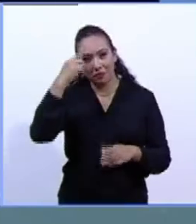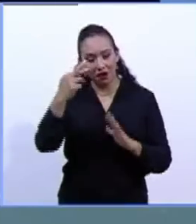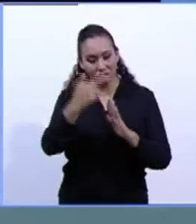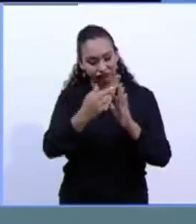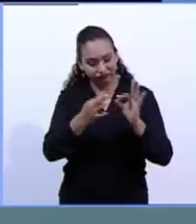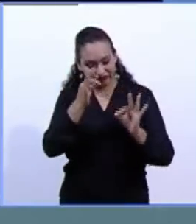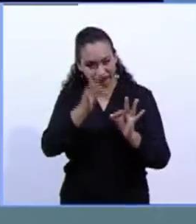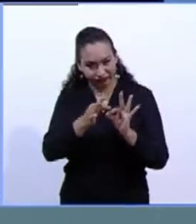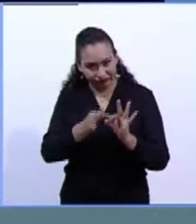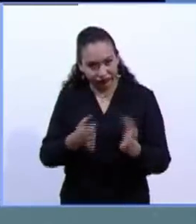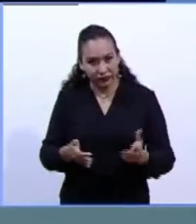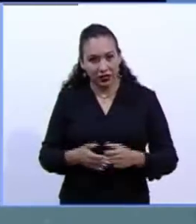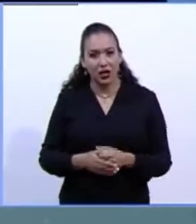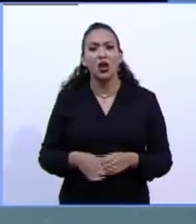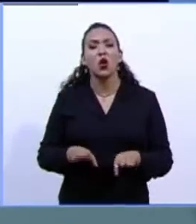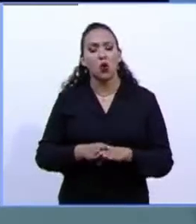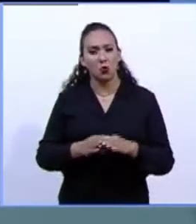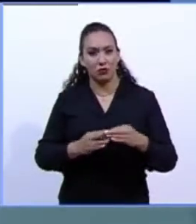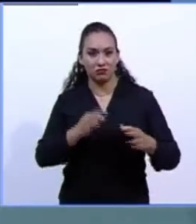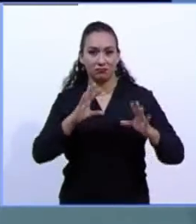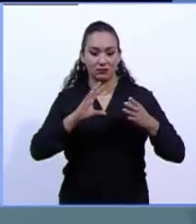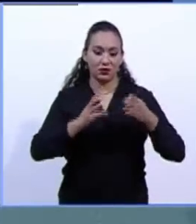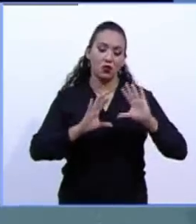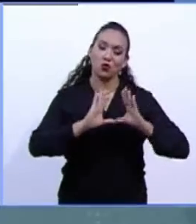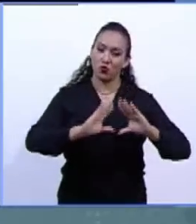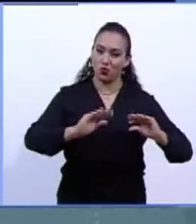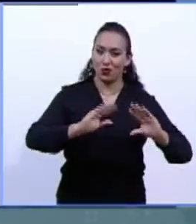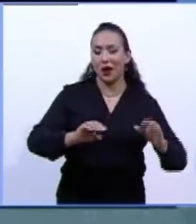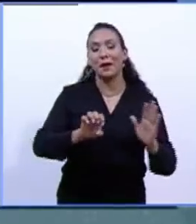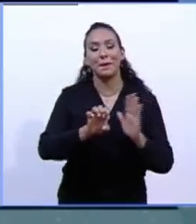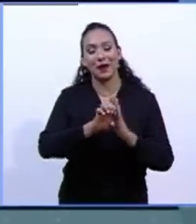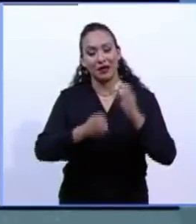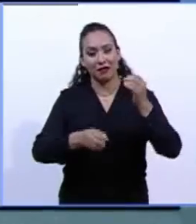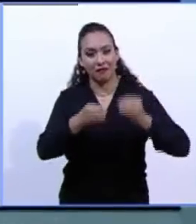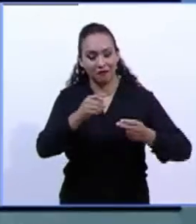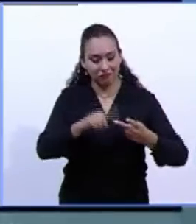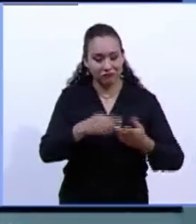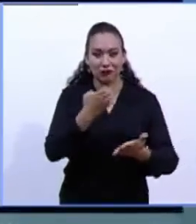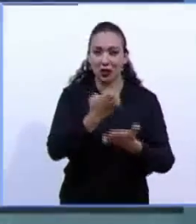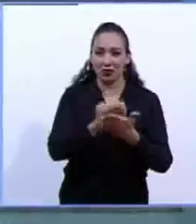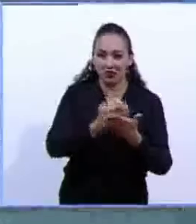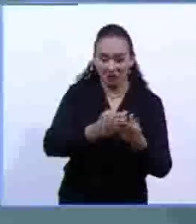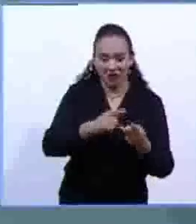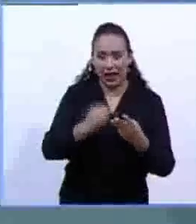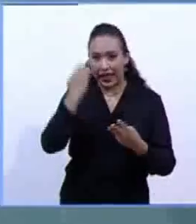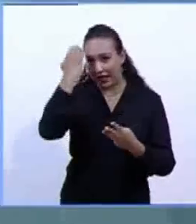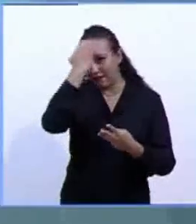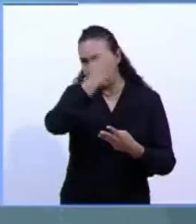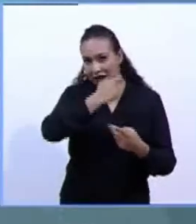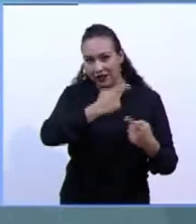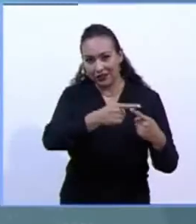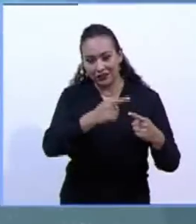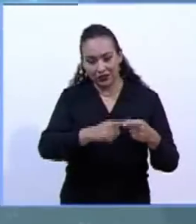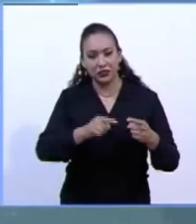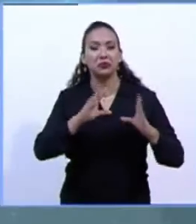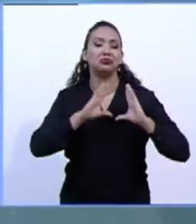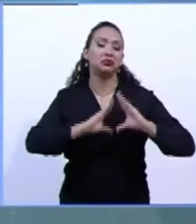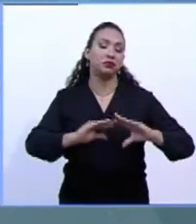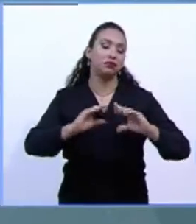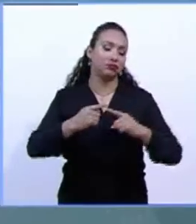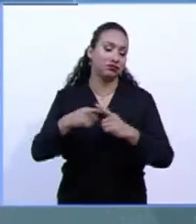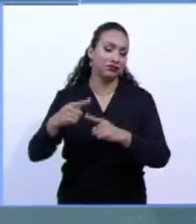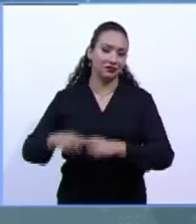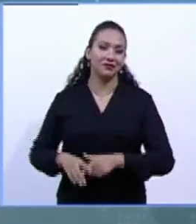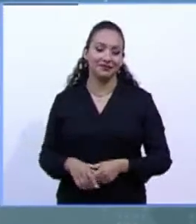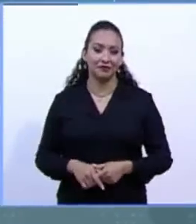regulación, con base en conocimientos jurídicos, en técnicas de análisis económico y evaluación de impacto, entre otros